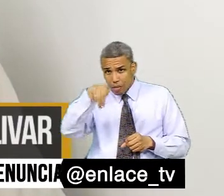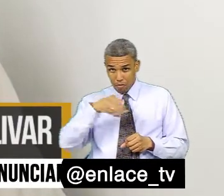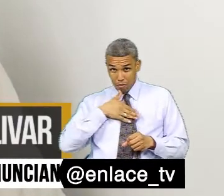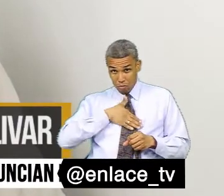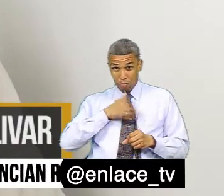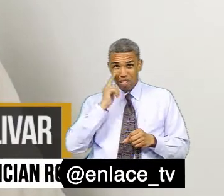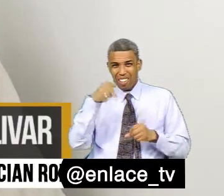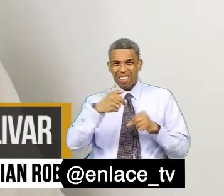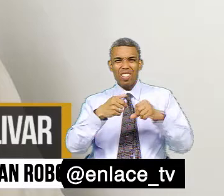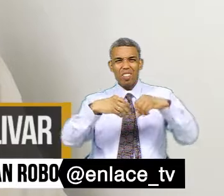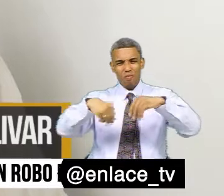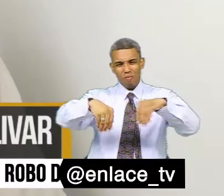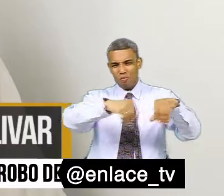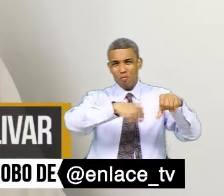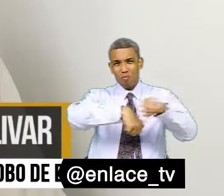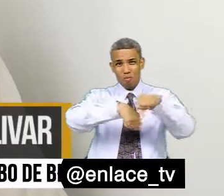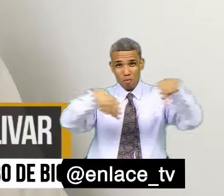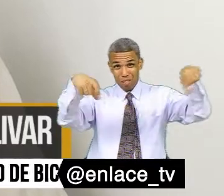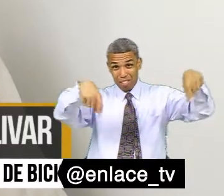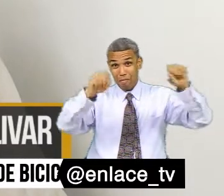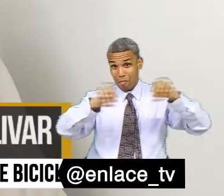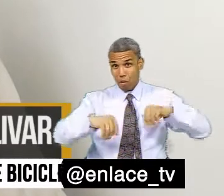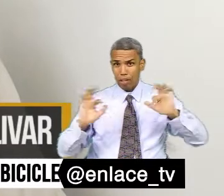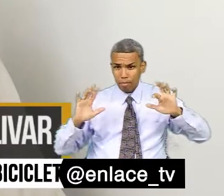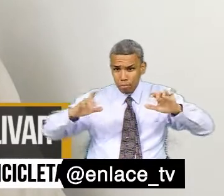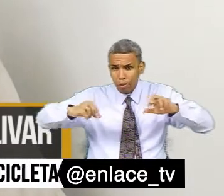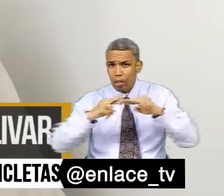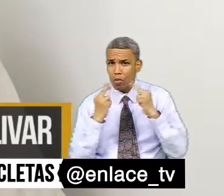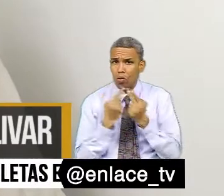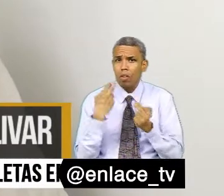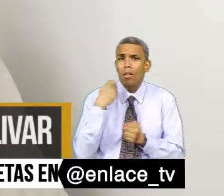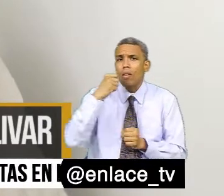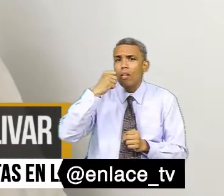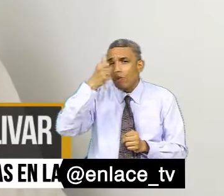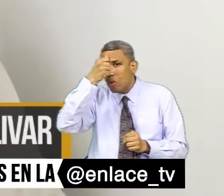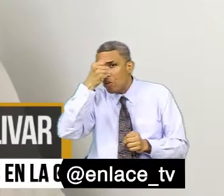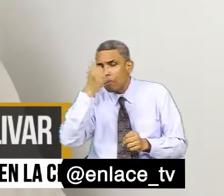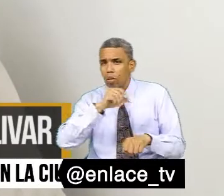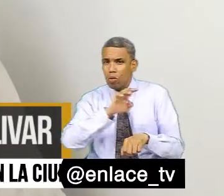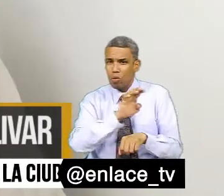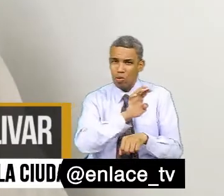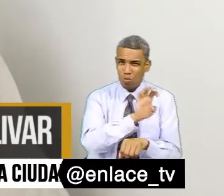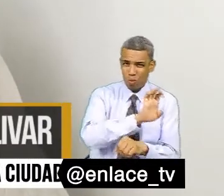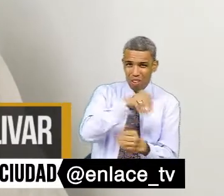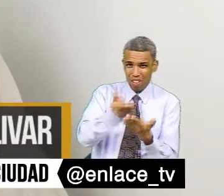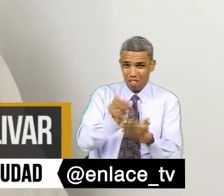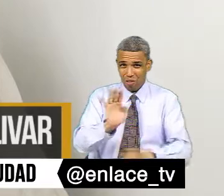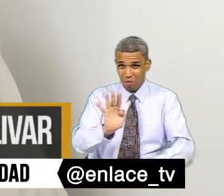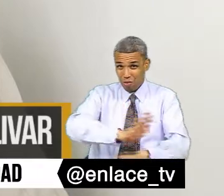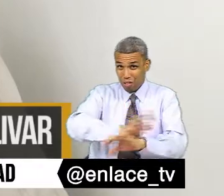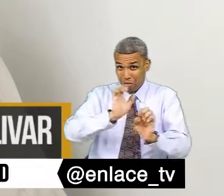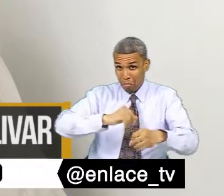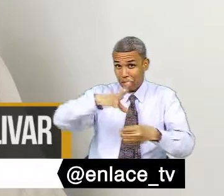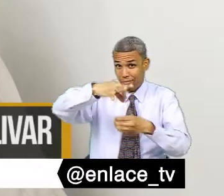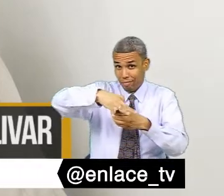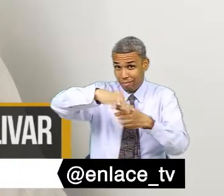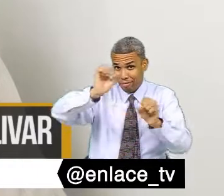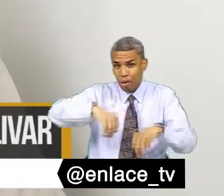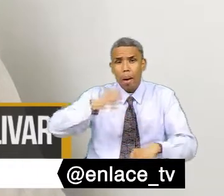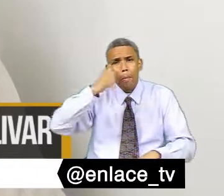va a efectuar el día domingo 9 desde las 8 de la mañana a 4 de la tarde. Esperamos una